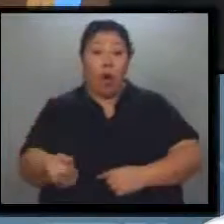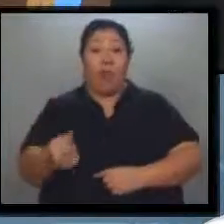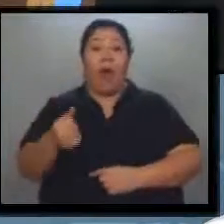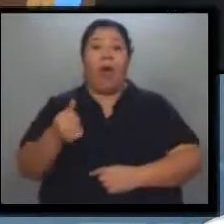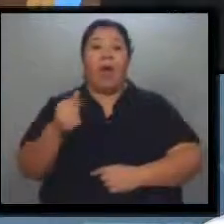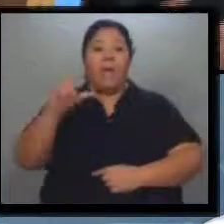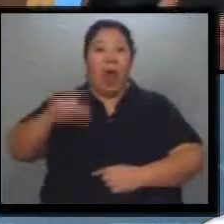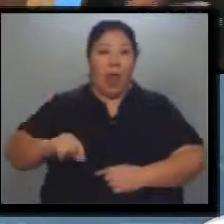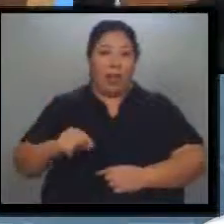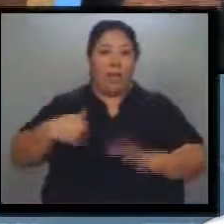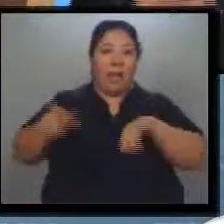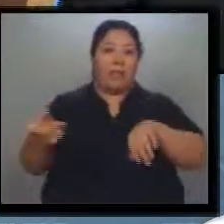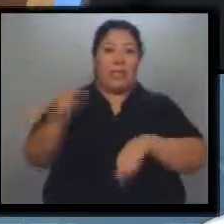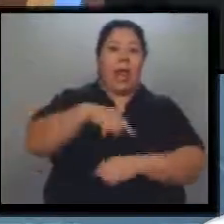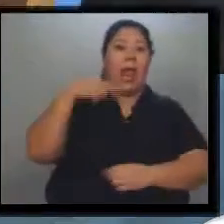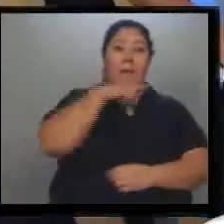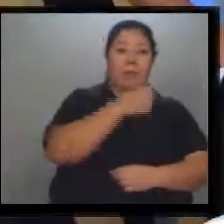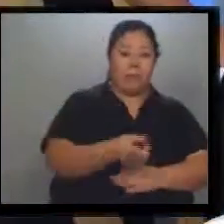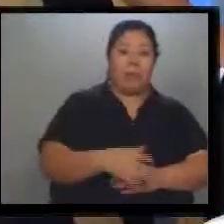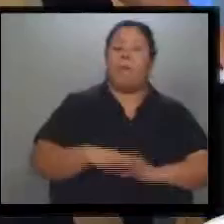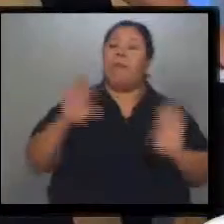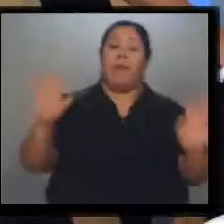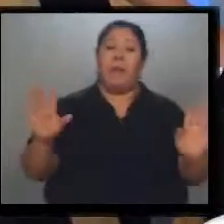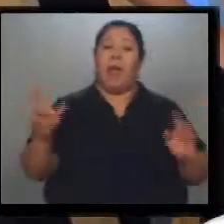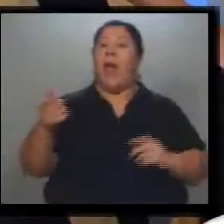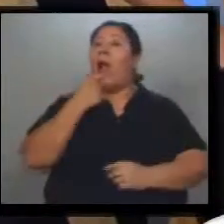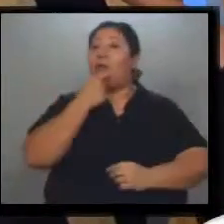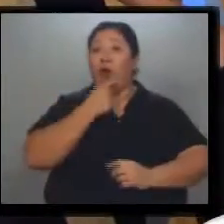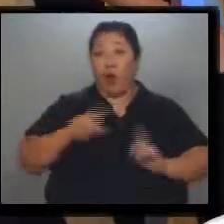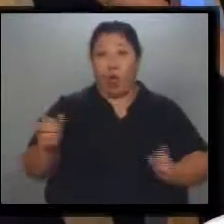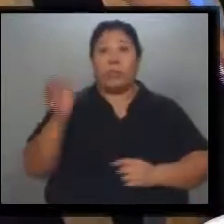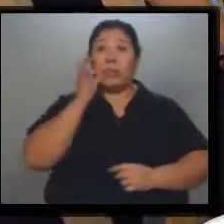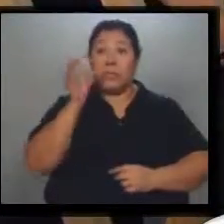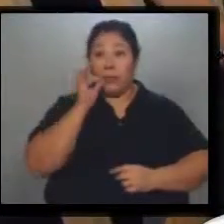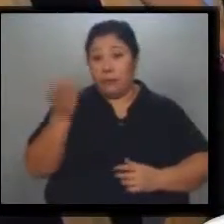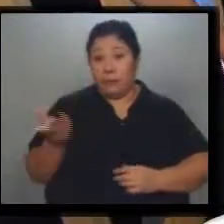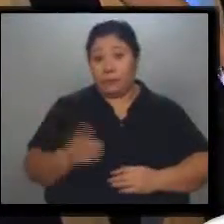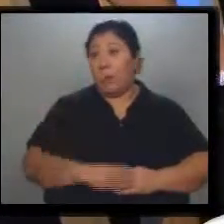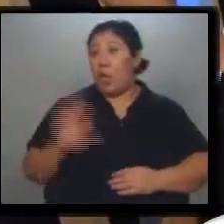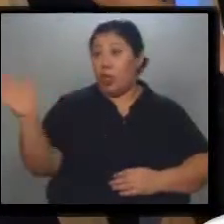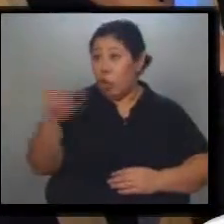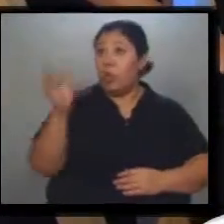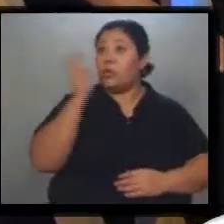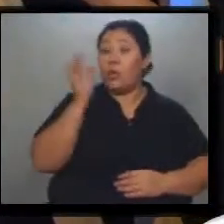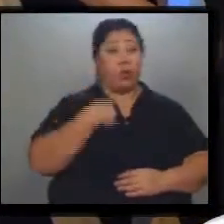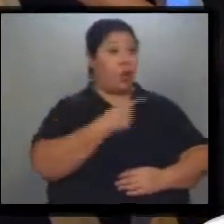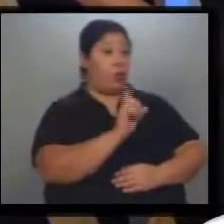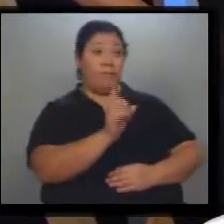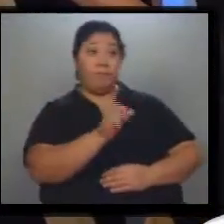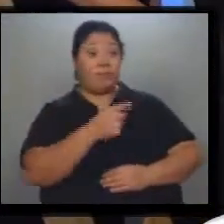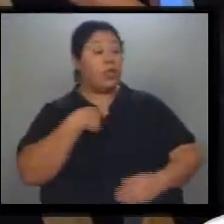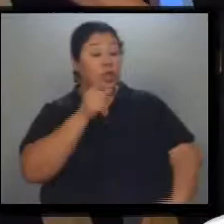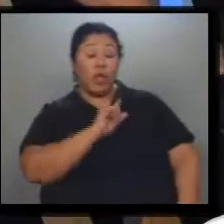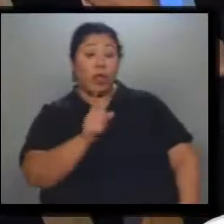alfajores y listo. Bueno, si no comemos entonces. Alfajores, chicle come todo el mundo. No, yo no. Mirá cuánto no. podremos no. gastar no. por